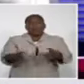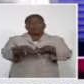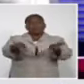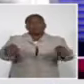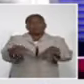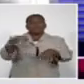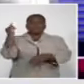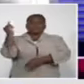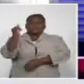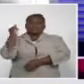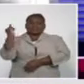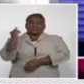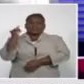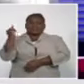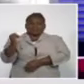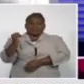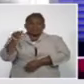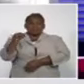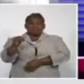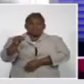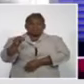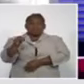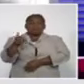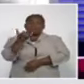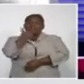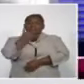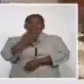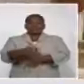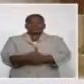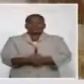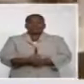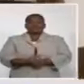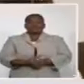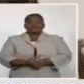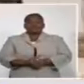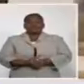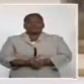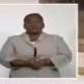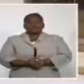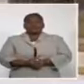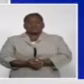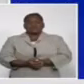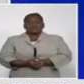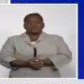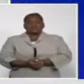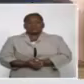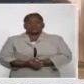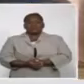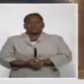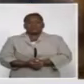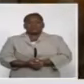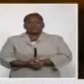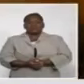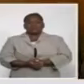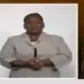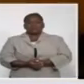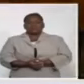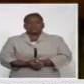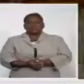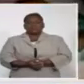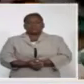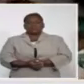internacional debido al impacto de la COVID-19. Y heme aquí, latiendo en esta